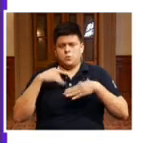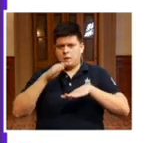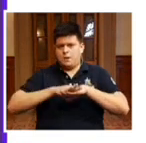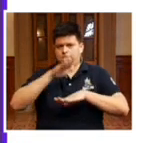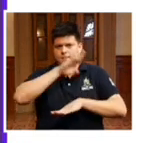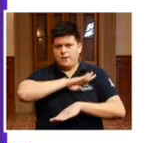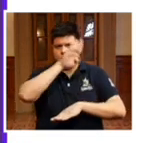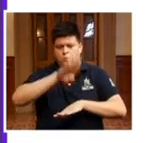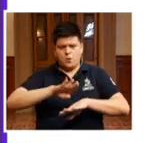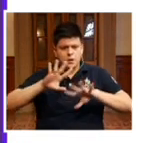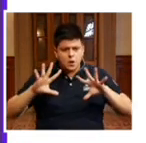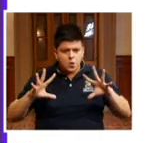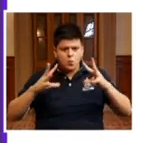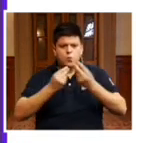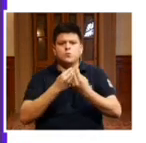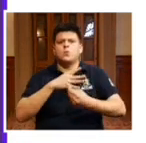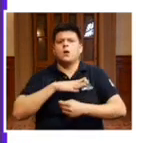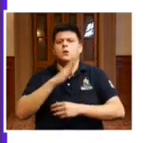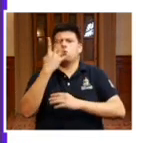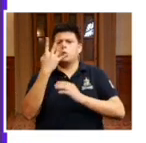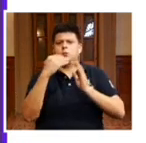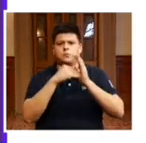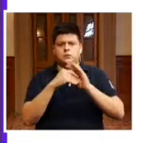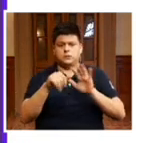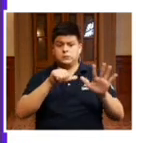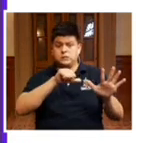para dar un total de